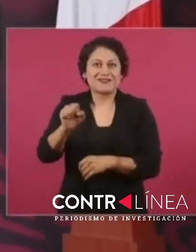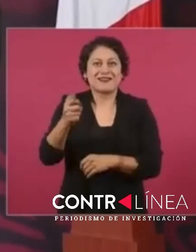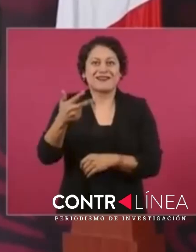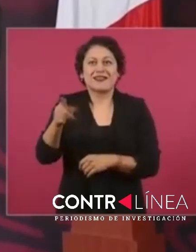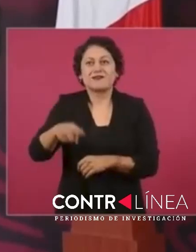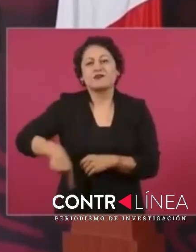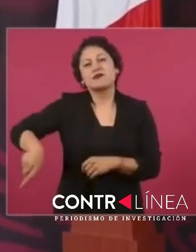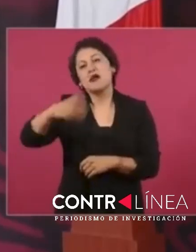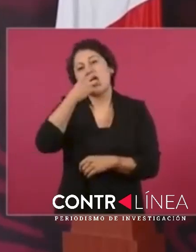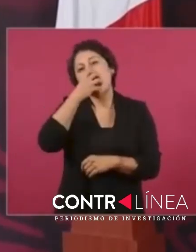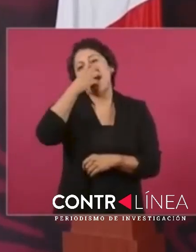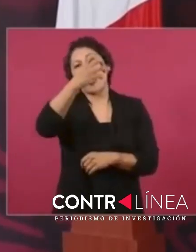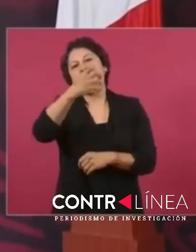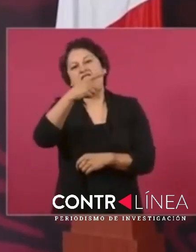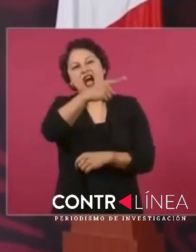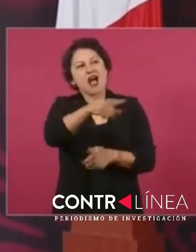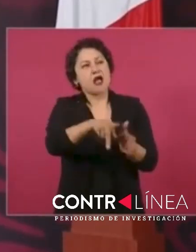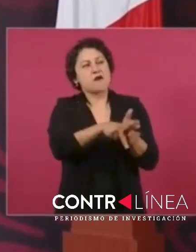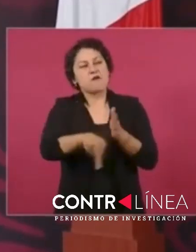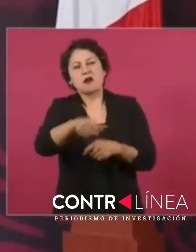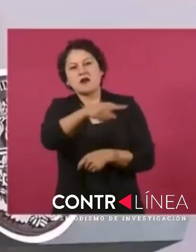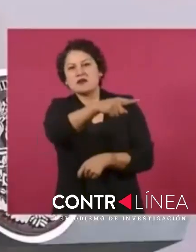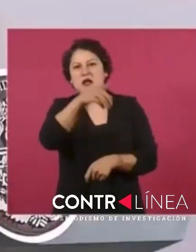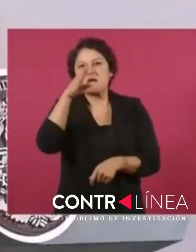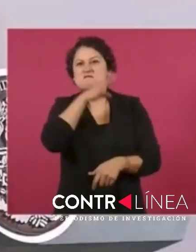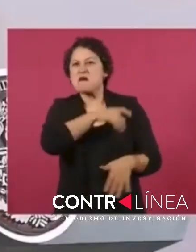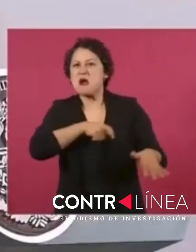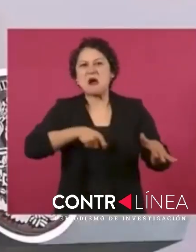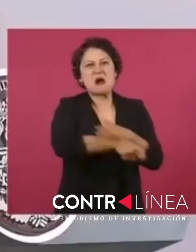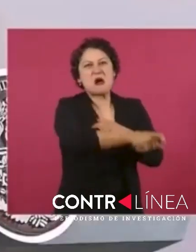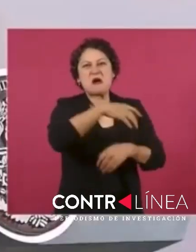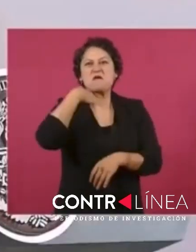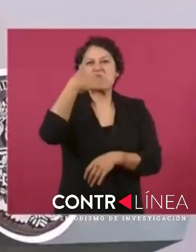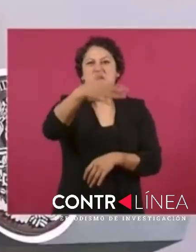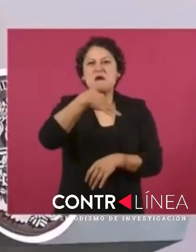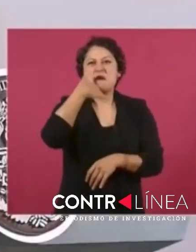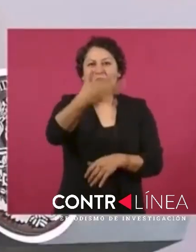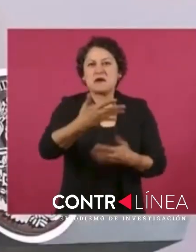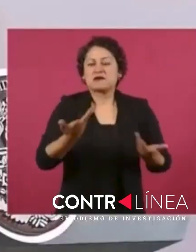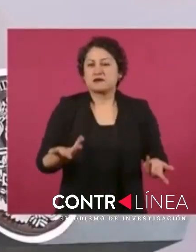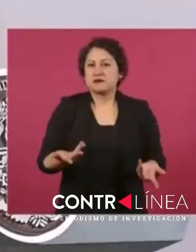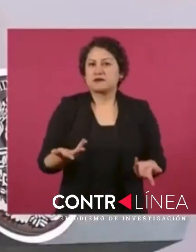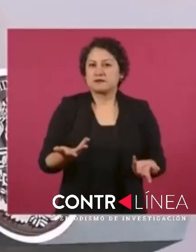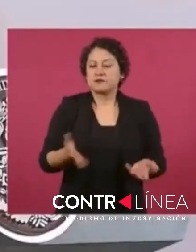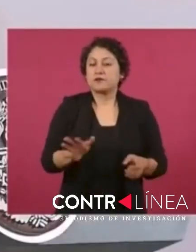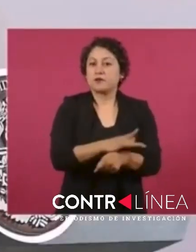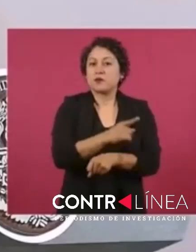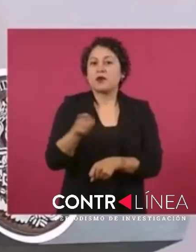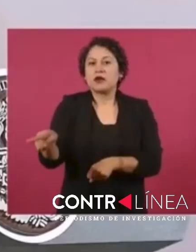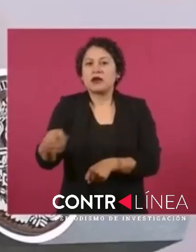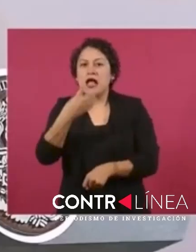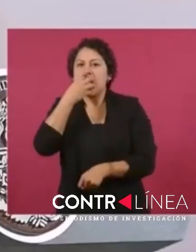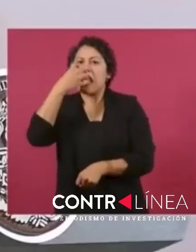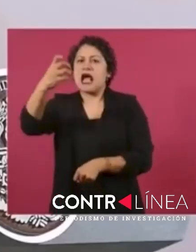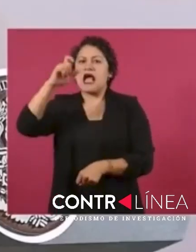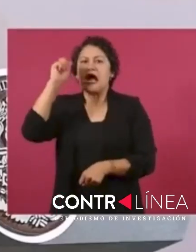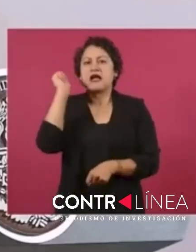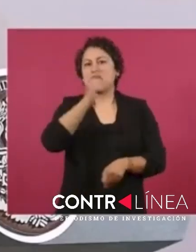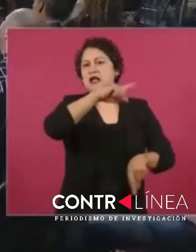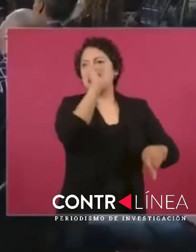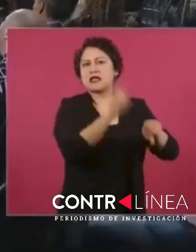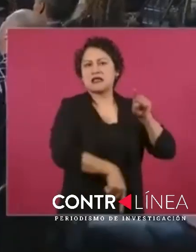consigna de prensa vendida, porque era la manera de decir no solo no al autoritarismo del gobierno que